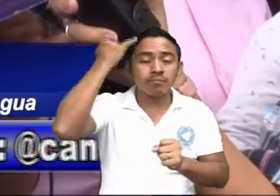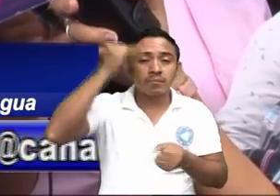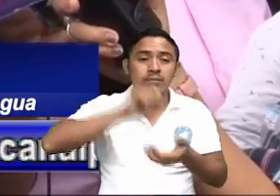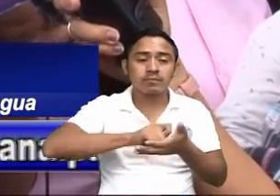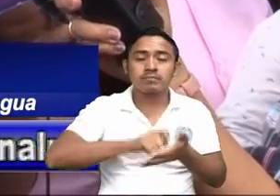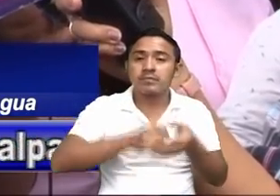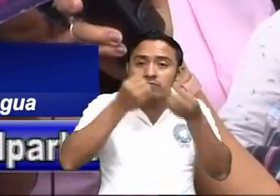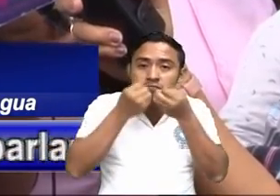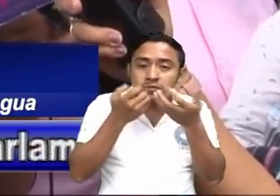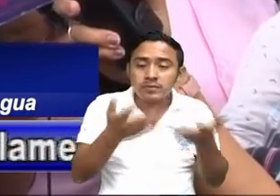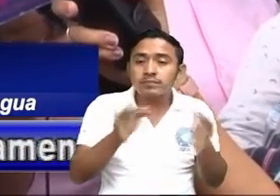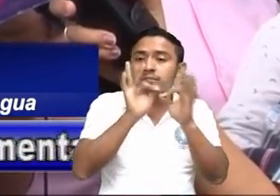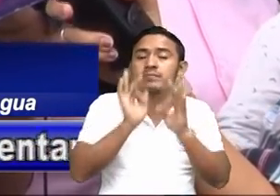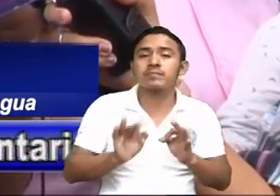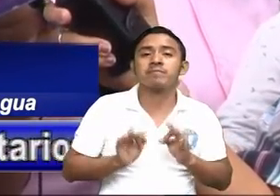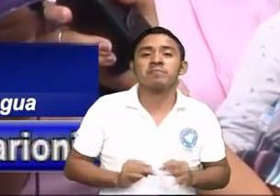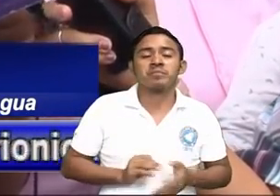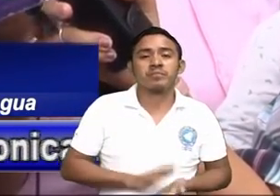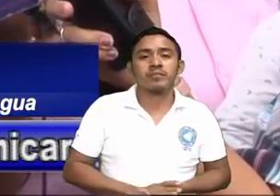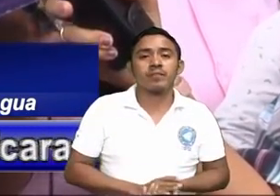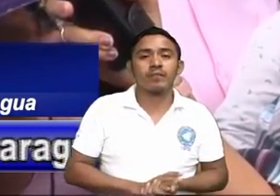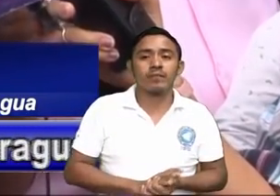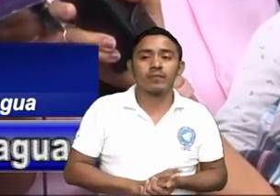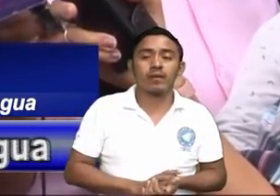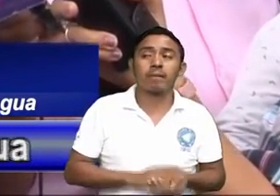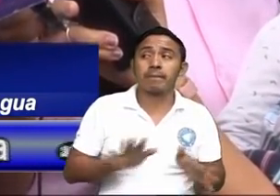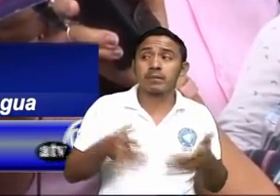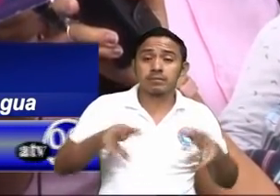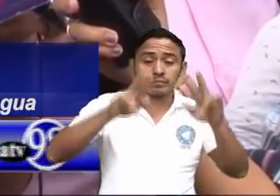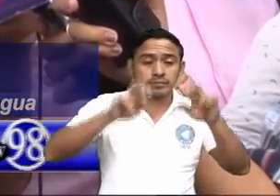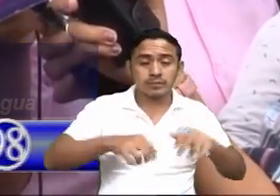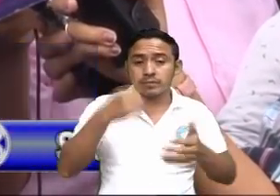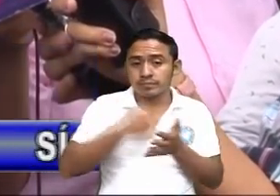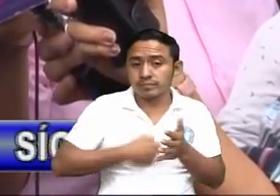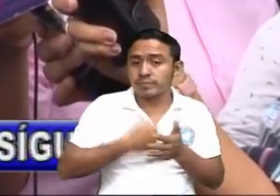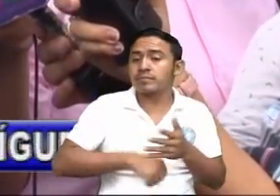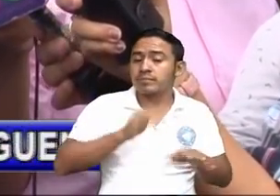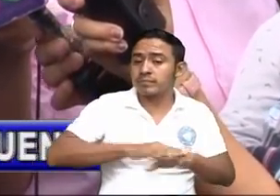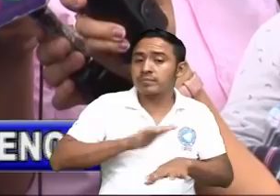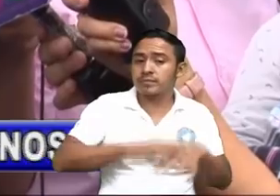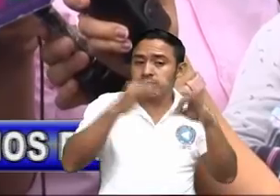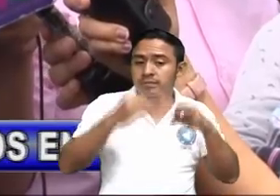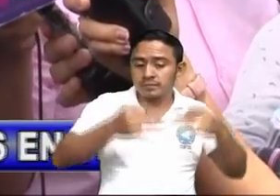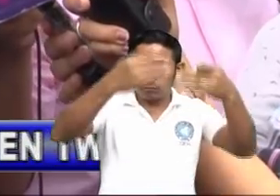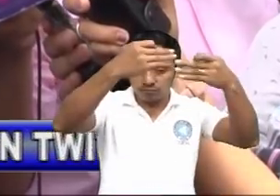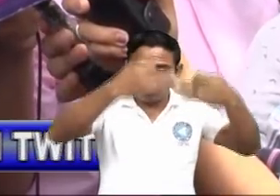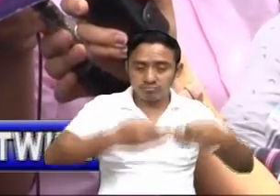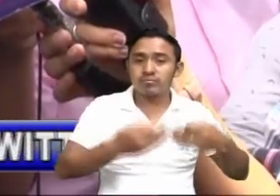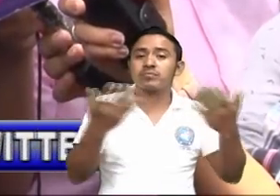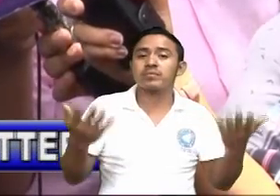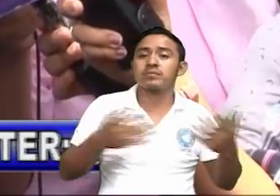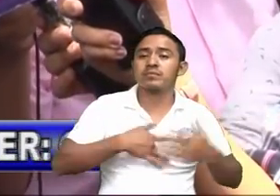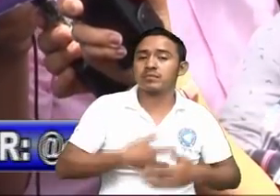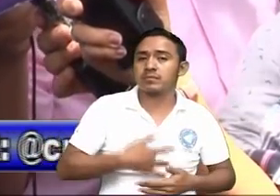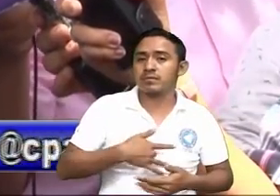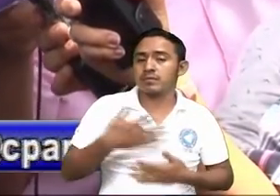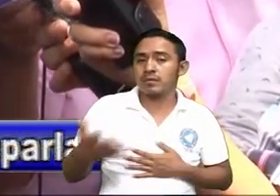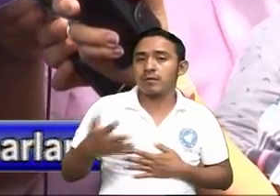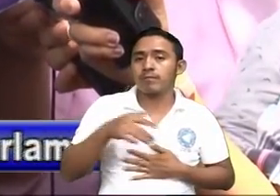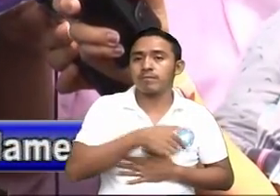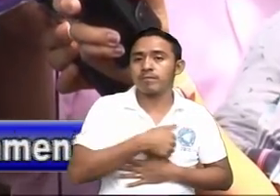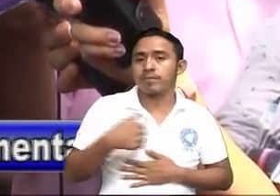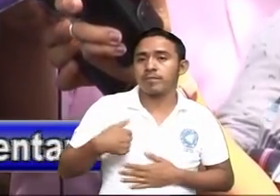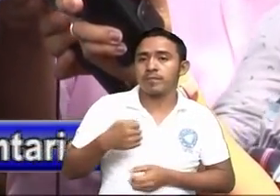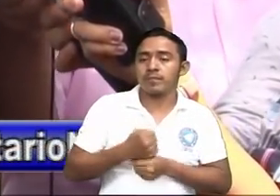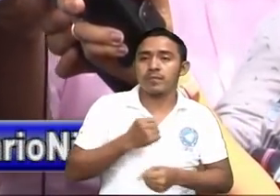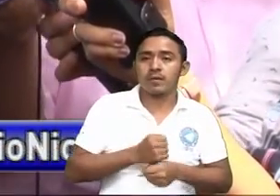toda la información a mano necesaria para demandar y exigir que la obra además se haga con la calidad necesaria, con la calidad requerida, y que de esta manera tengamos